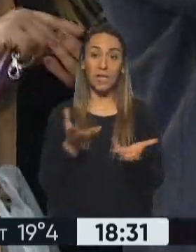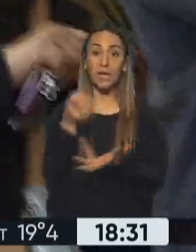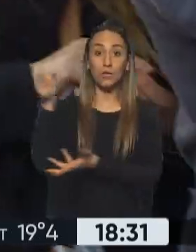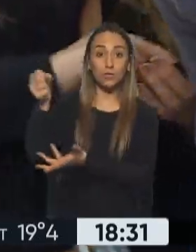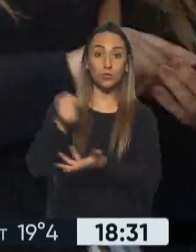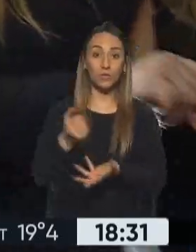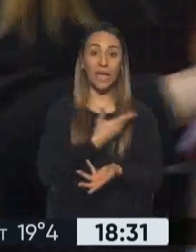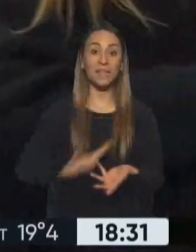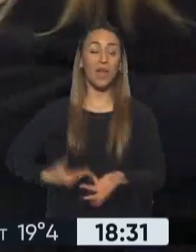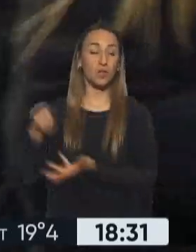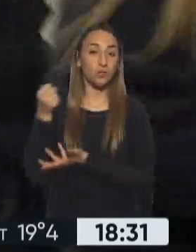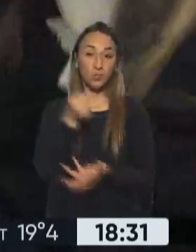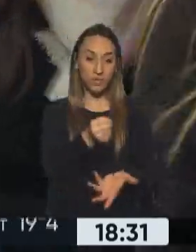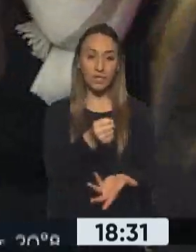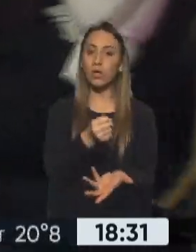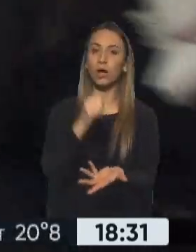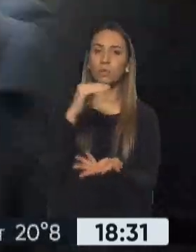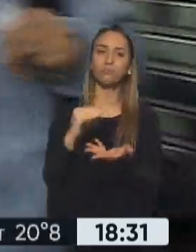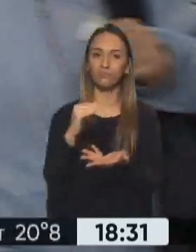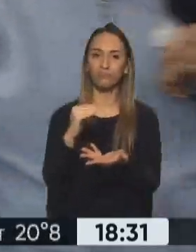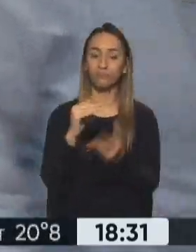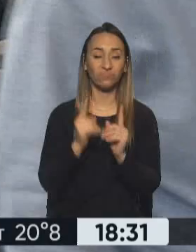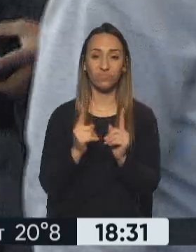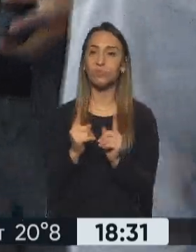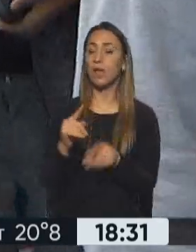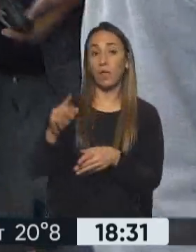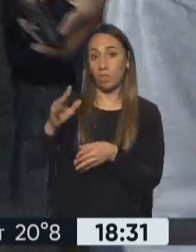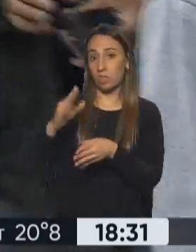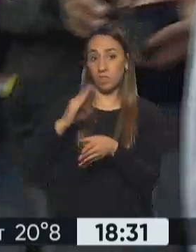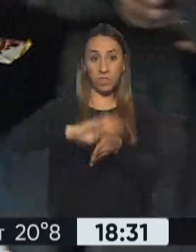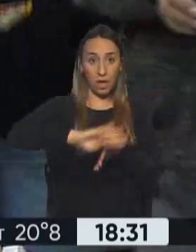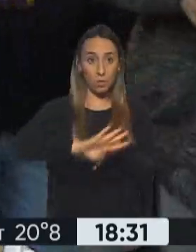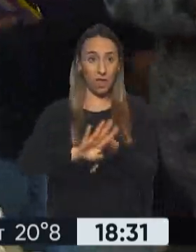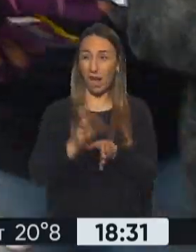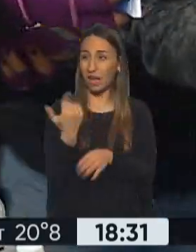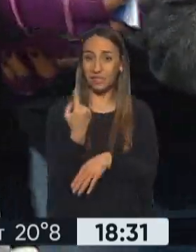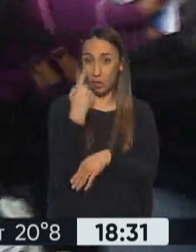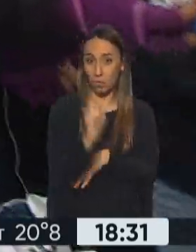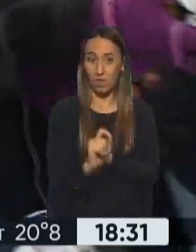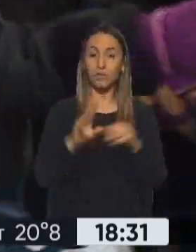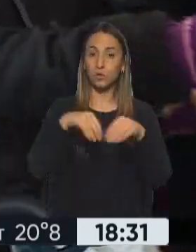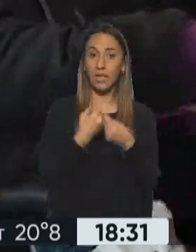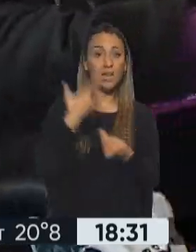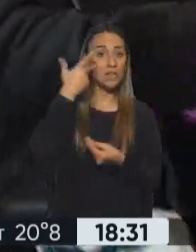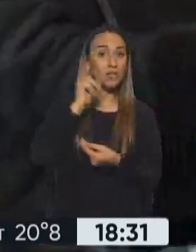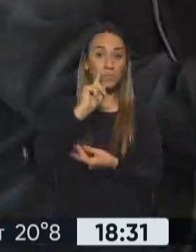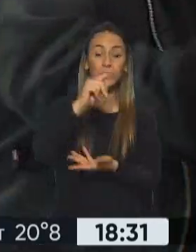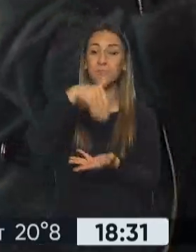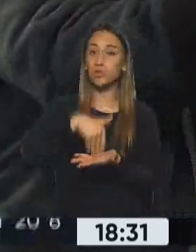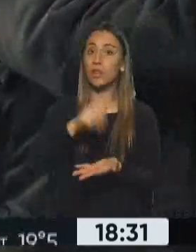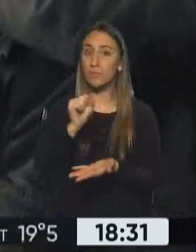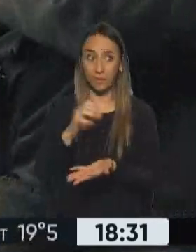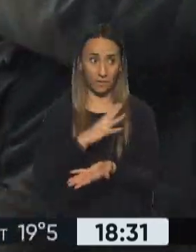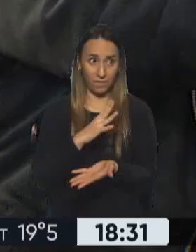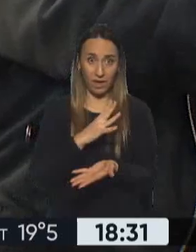por parte del Estado. Aseguran que la deuda es de un mes y que alcanza los 18 mil millones de pesos.